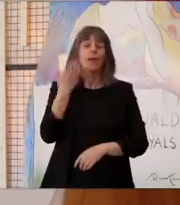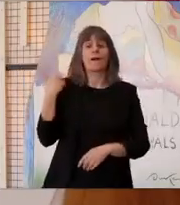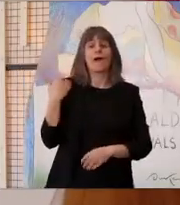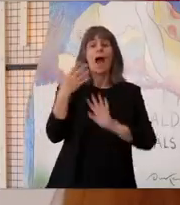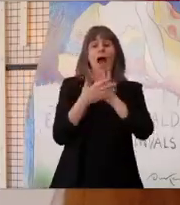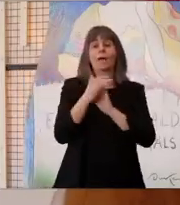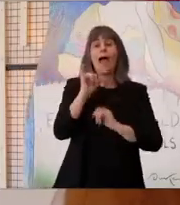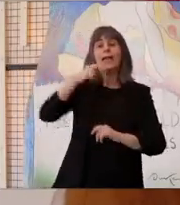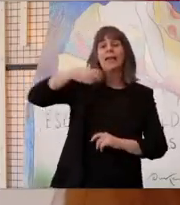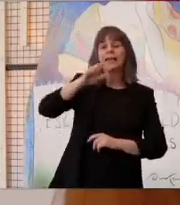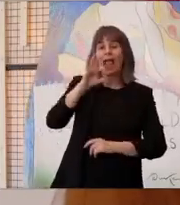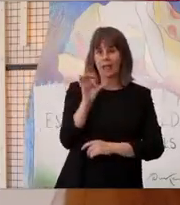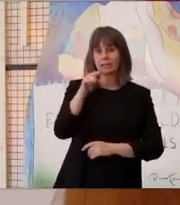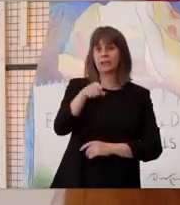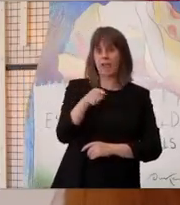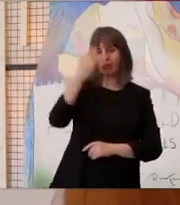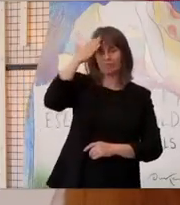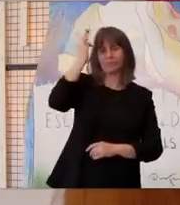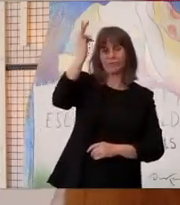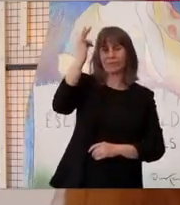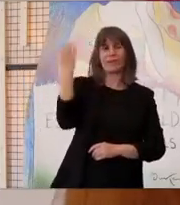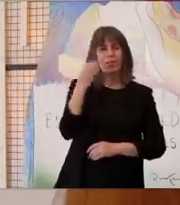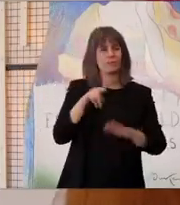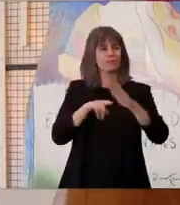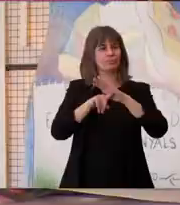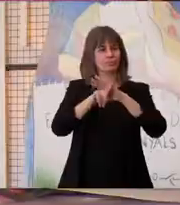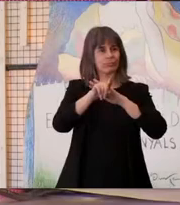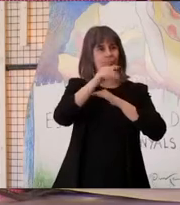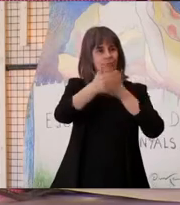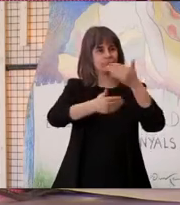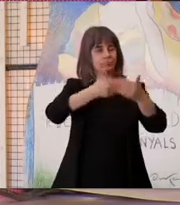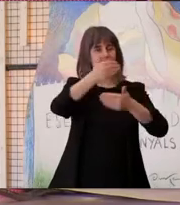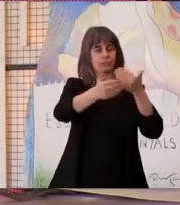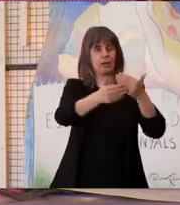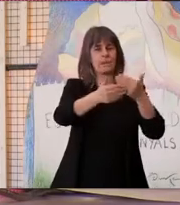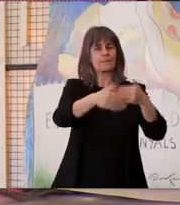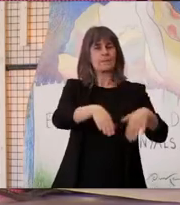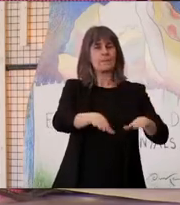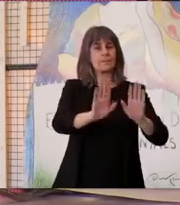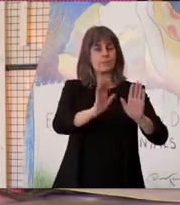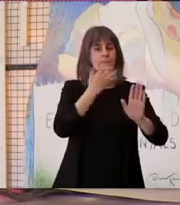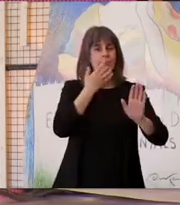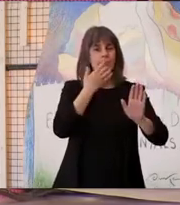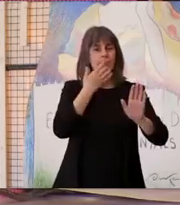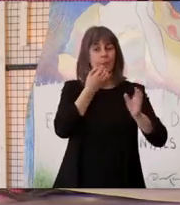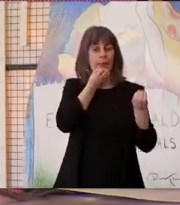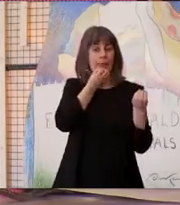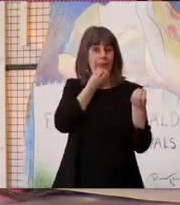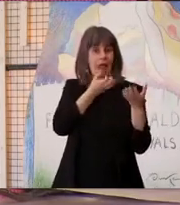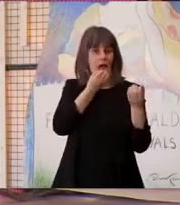de que las cosas han avanzado de que tenemos que seguir avanzando y de que estamos en el camino pero sin embargo cuando analizas esos